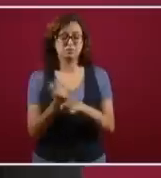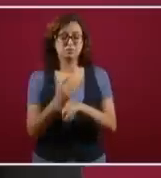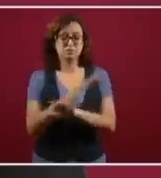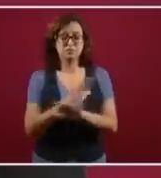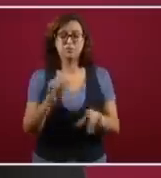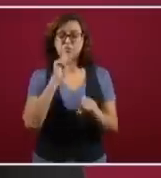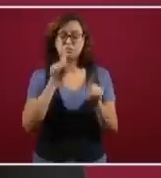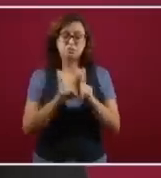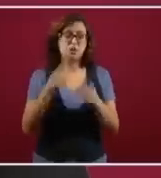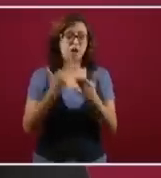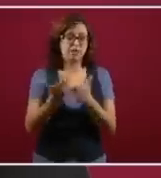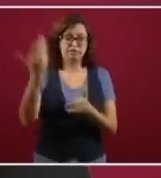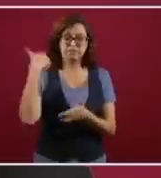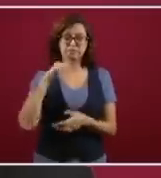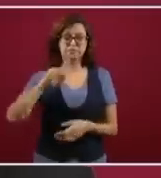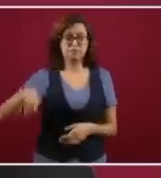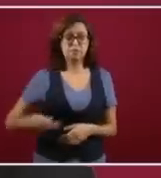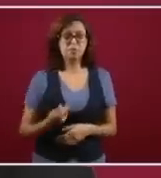me lo preguntaron,